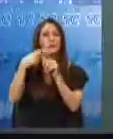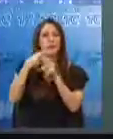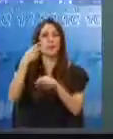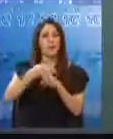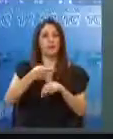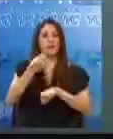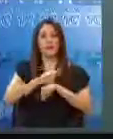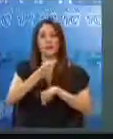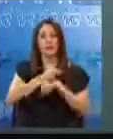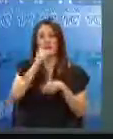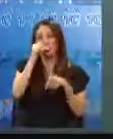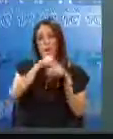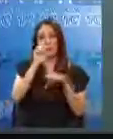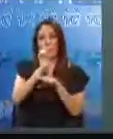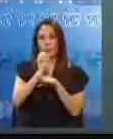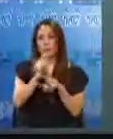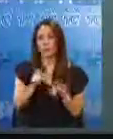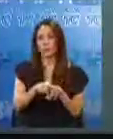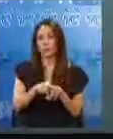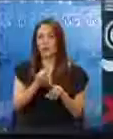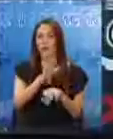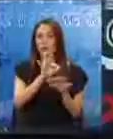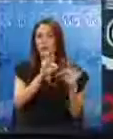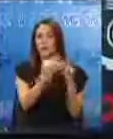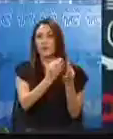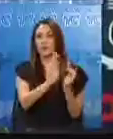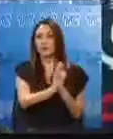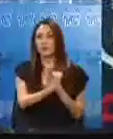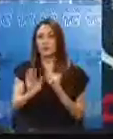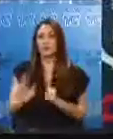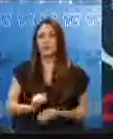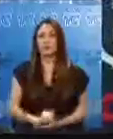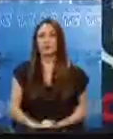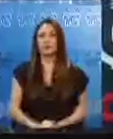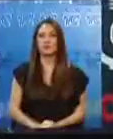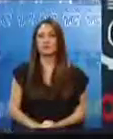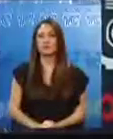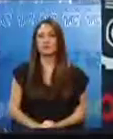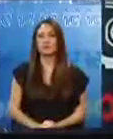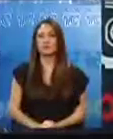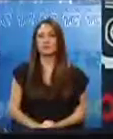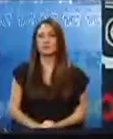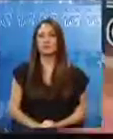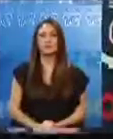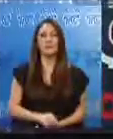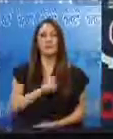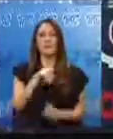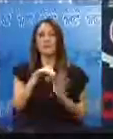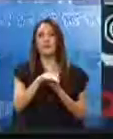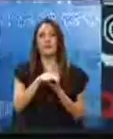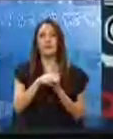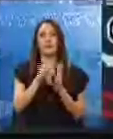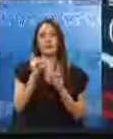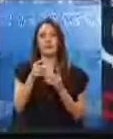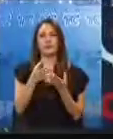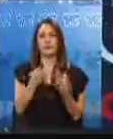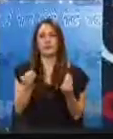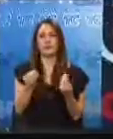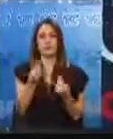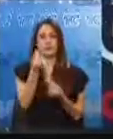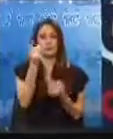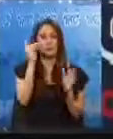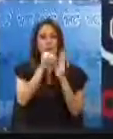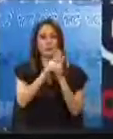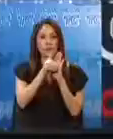de la estatal petrolera, y sus familiares. Logró ensamblar todo el andamiaje para que las cuentas permitan transferir los dineros. Y se depositaban esos